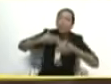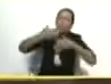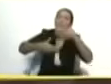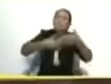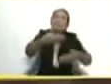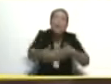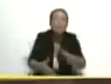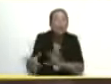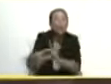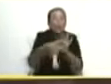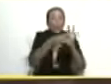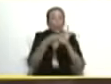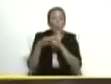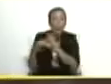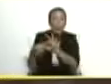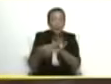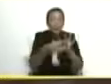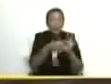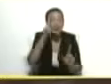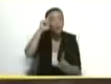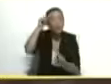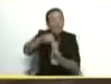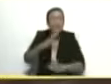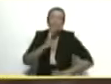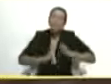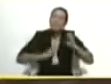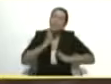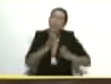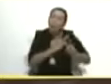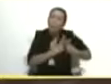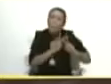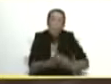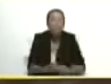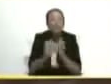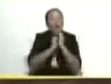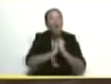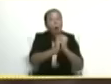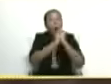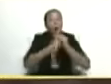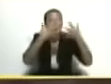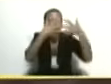permanente, unirnos en el sentimiento, en la voluntad, en la oración.